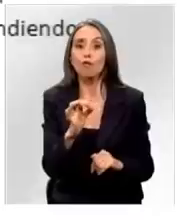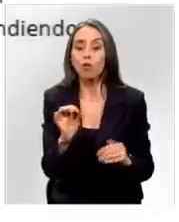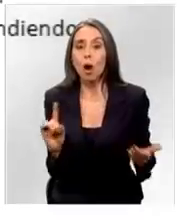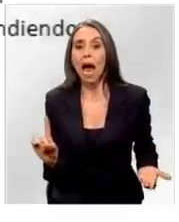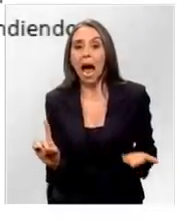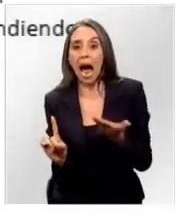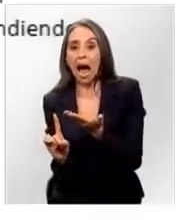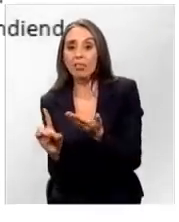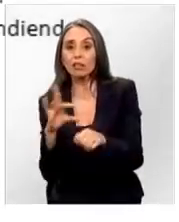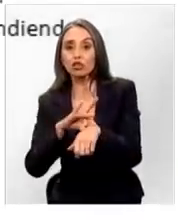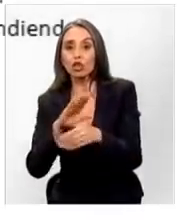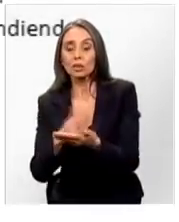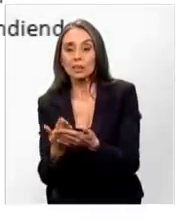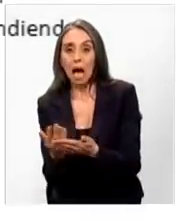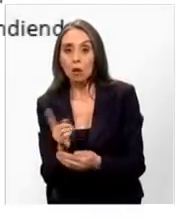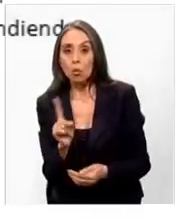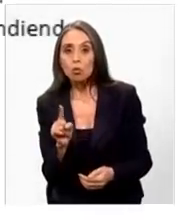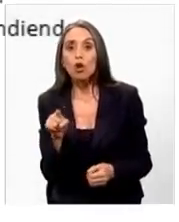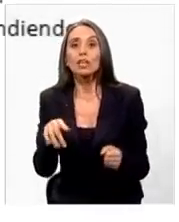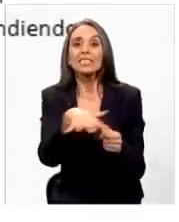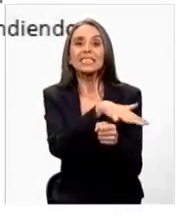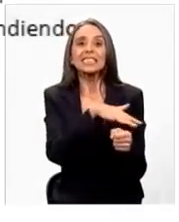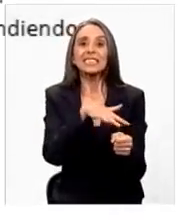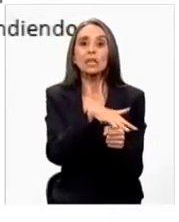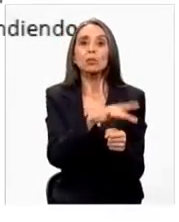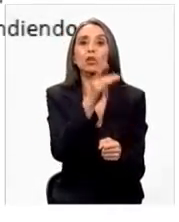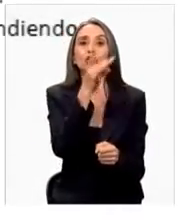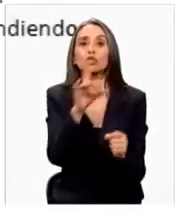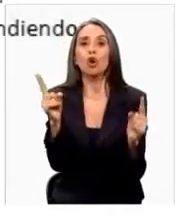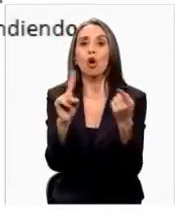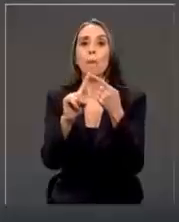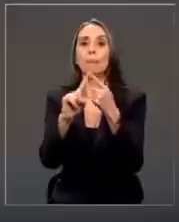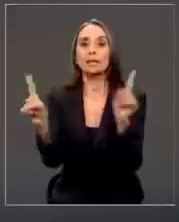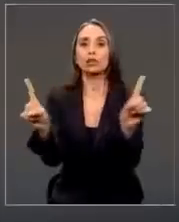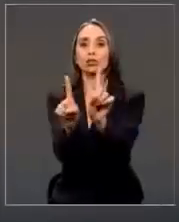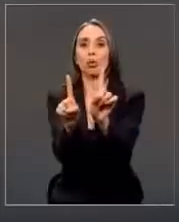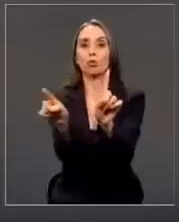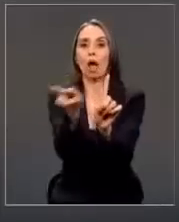atención de salud, respondiendo a una situación estrictamente